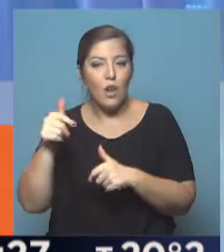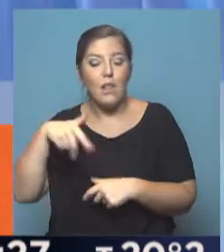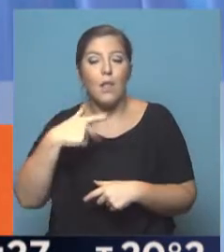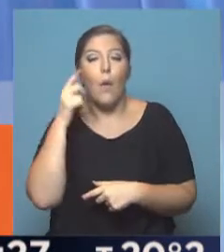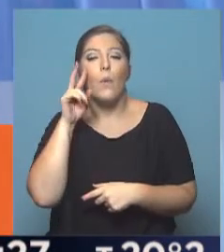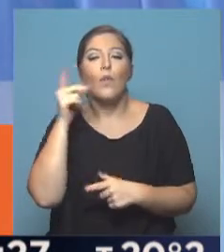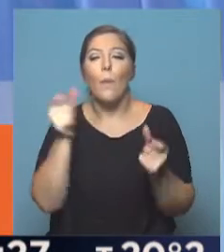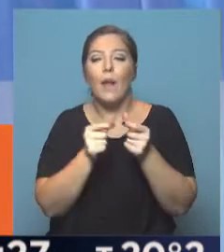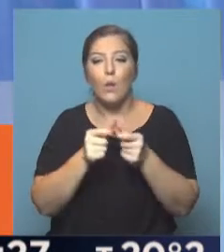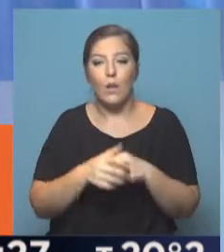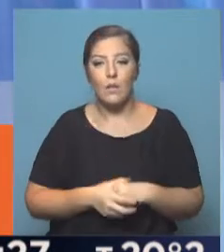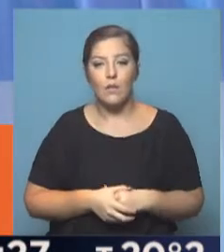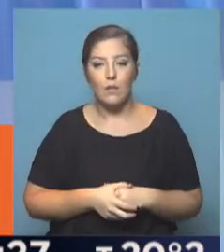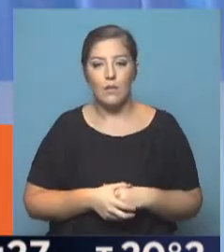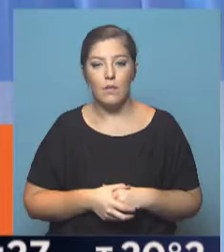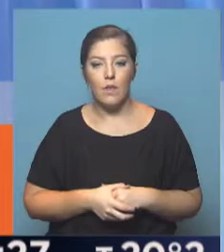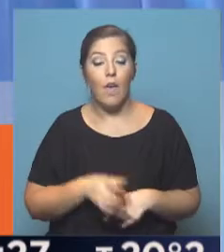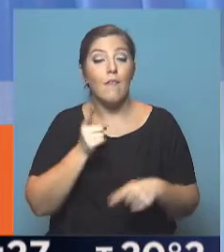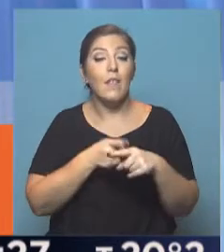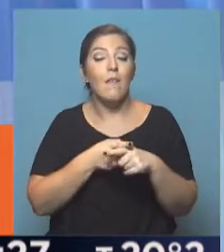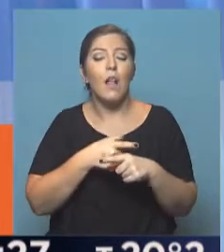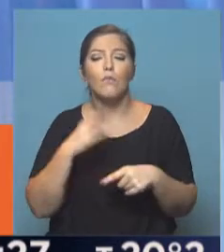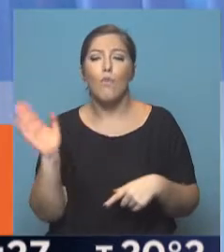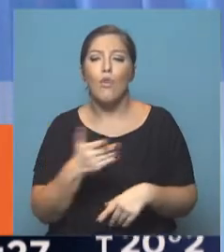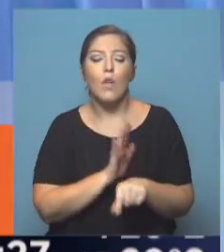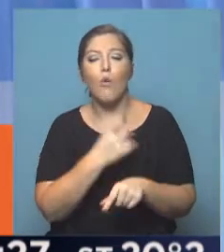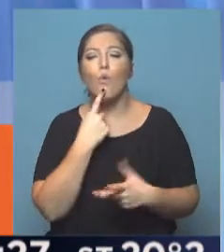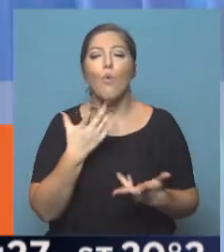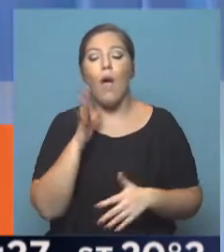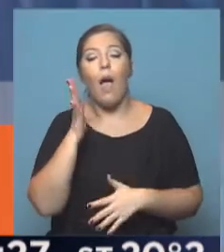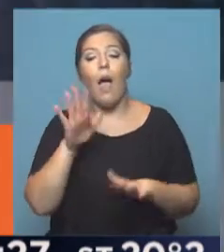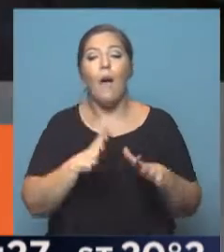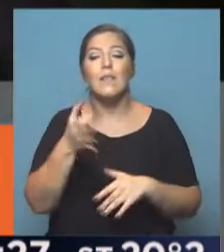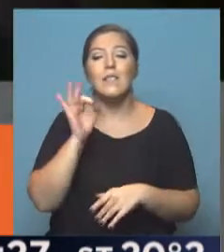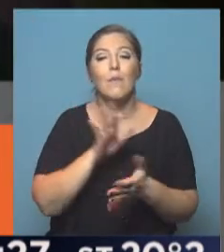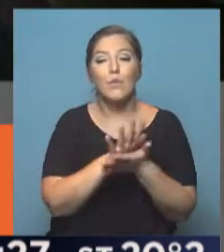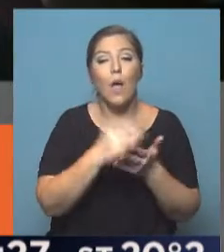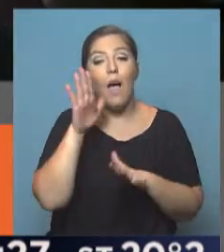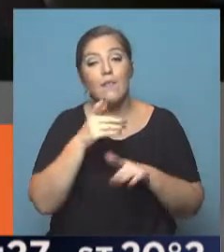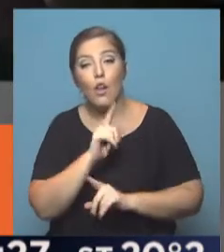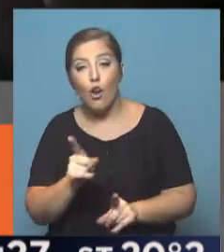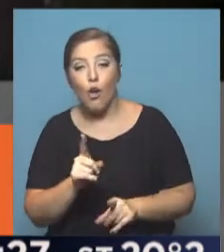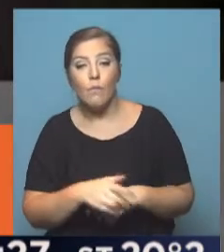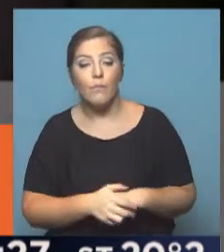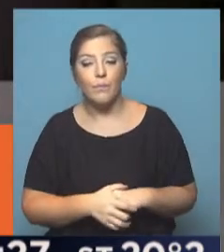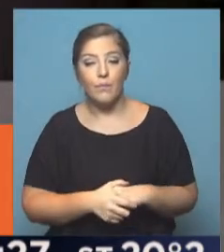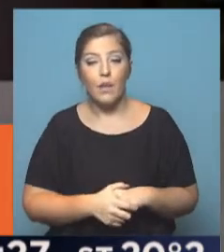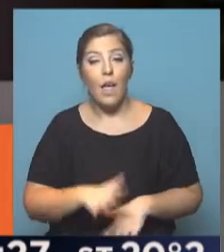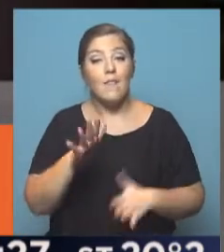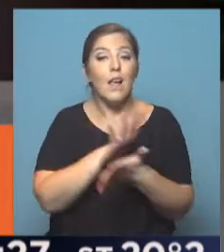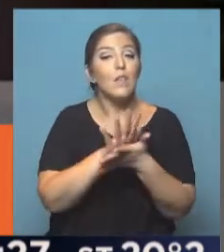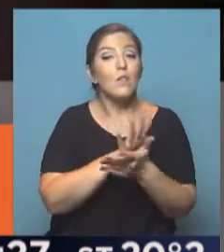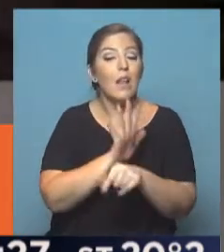las películas? Cada festival es un enigma que a veces sabemos resolver y a veces no. Otras veces lo resuelven